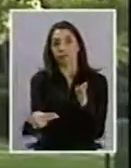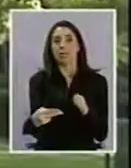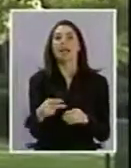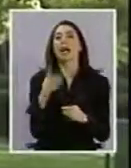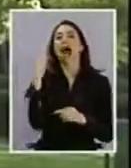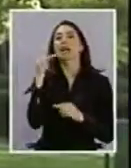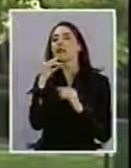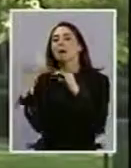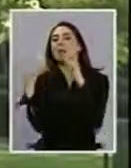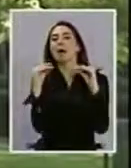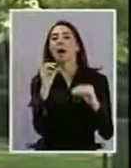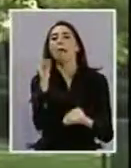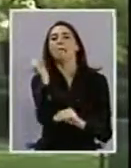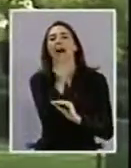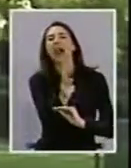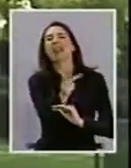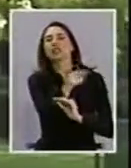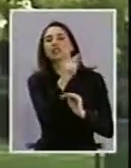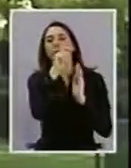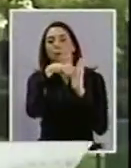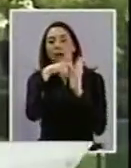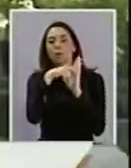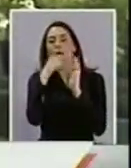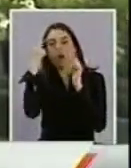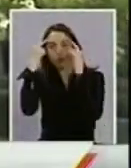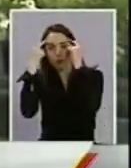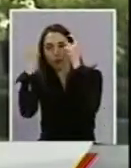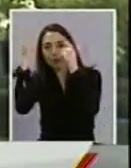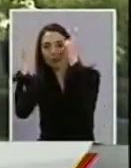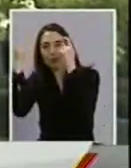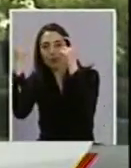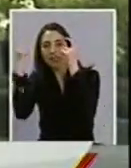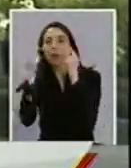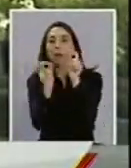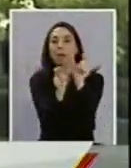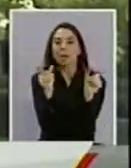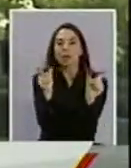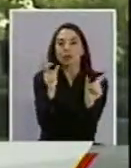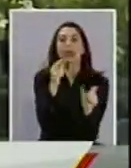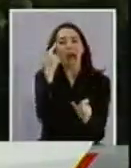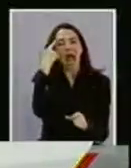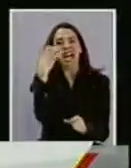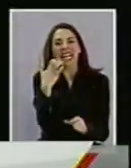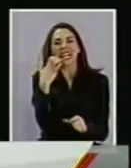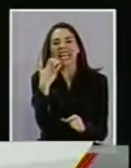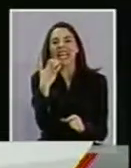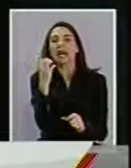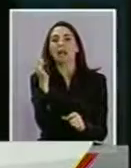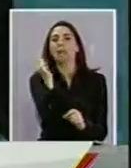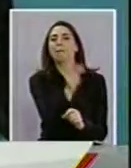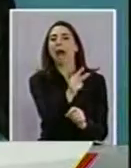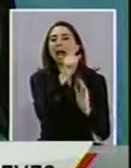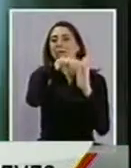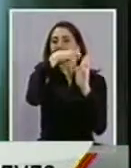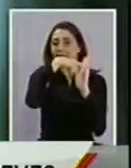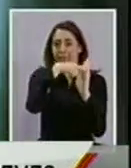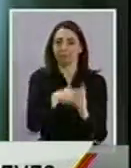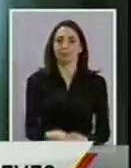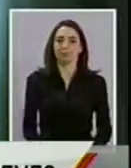una maldición es hablar de supersticiones y por lo tanto las supersticiones siempre van a encontrar su camino para que la gente la pueda creer en ella, digamos.